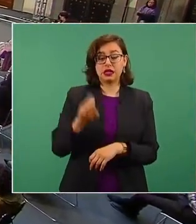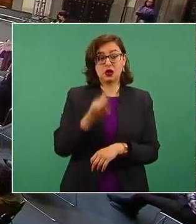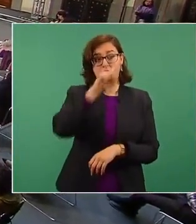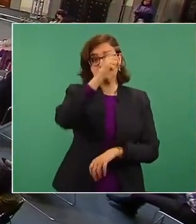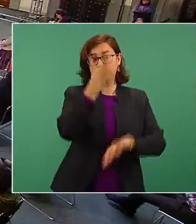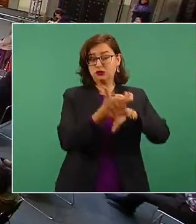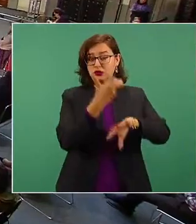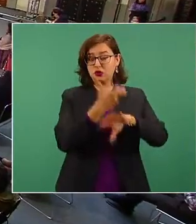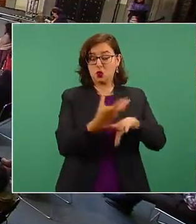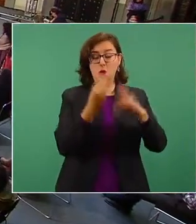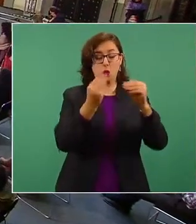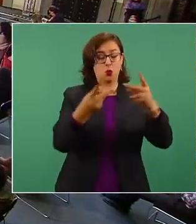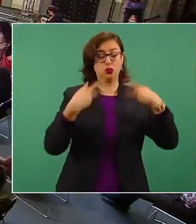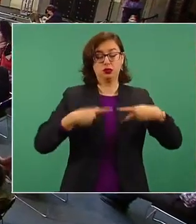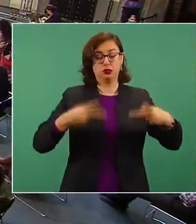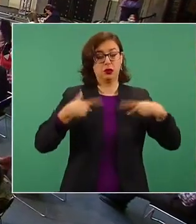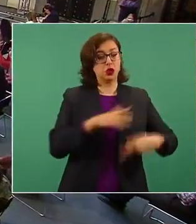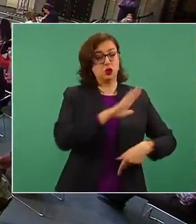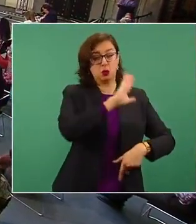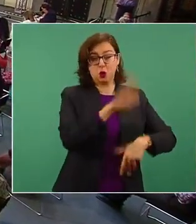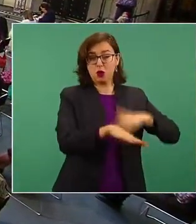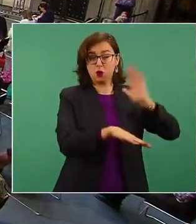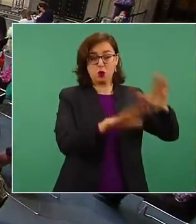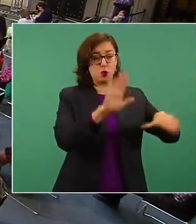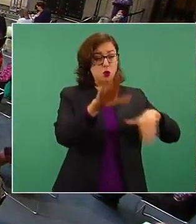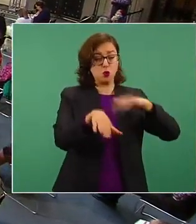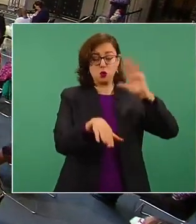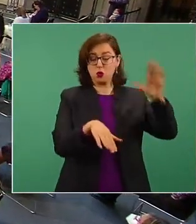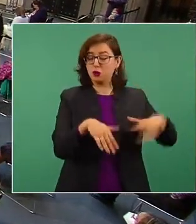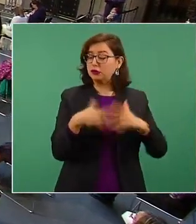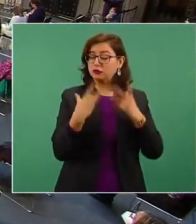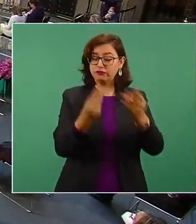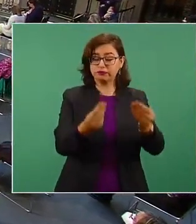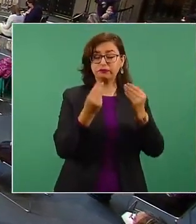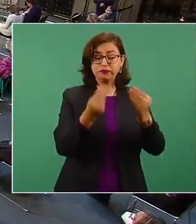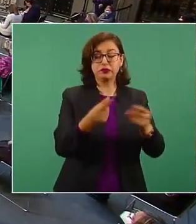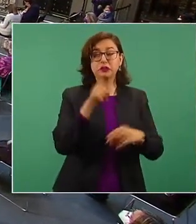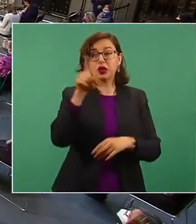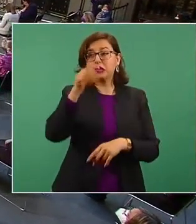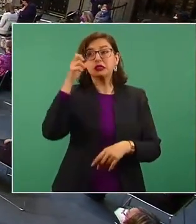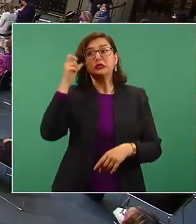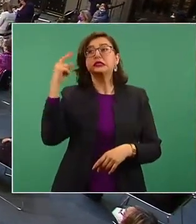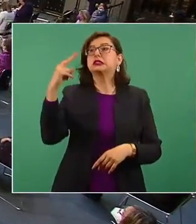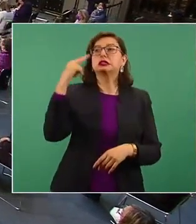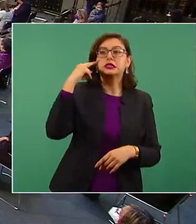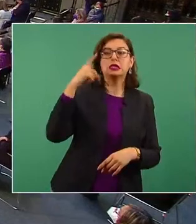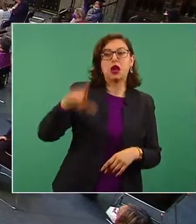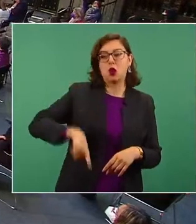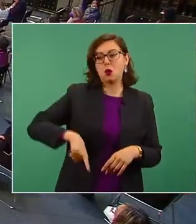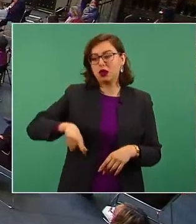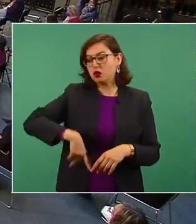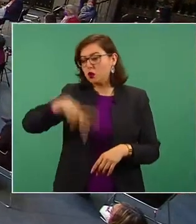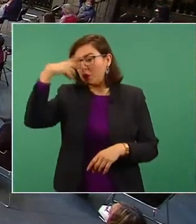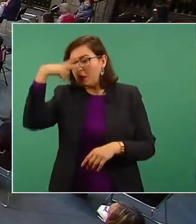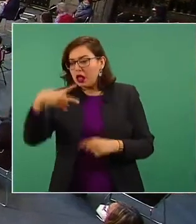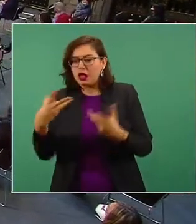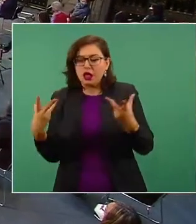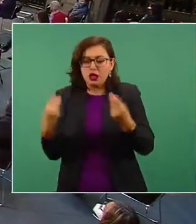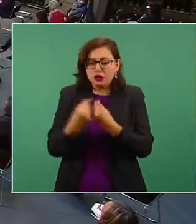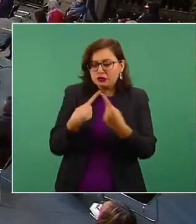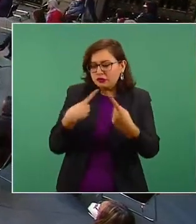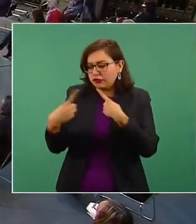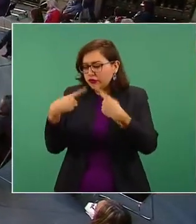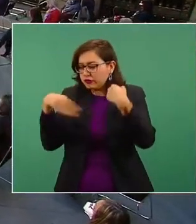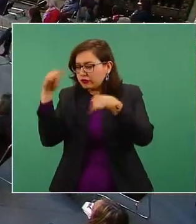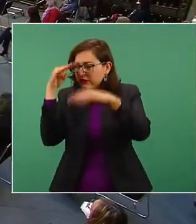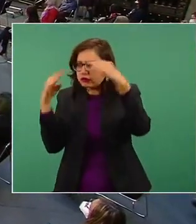china. ¿Habría trabajo de inteligencia entre su gobierno y el gobierno de China precisamente para contener esto? La muerte es letal,